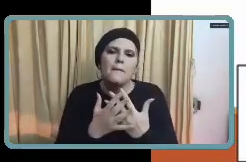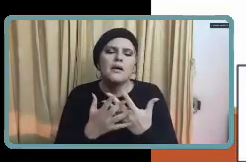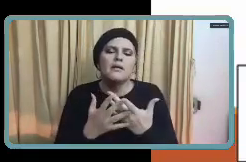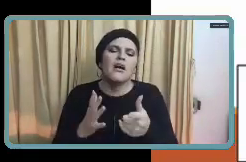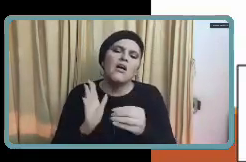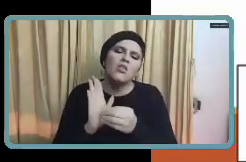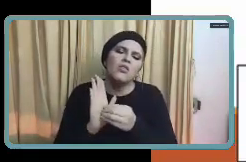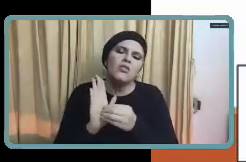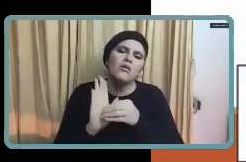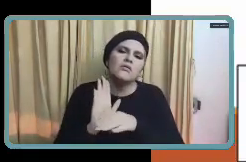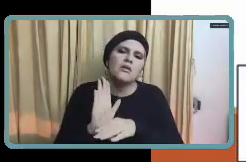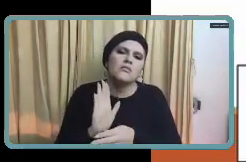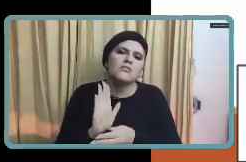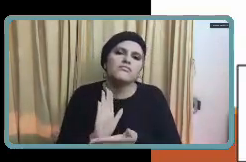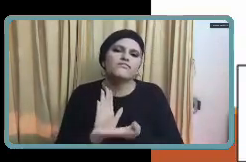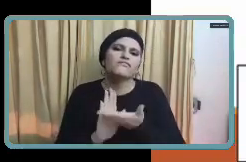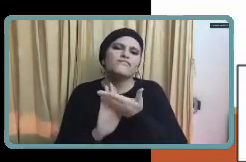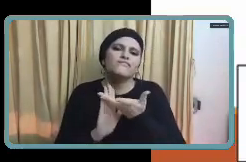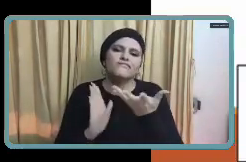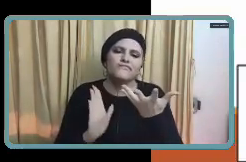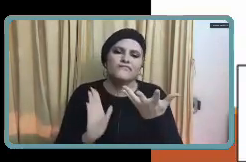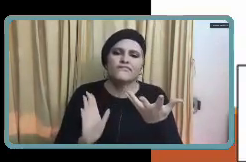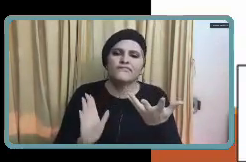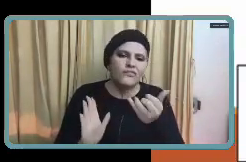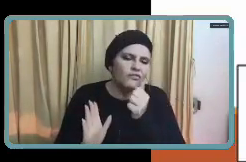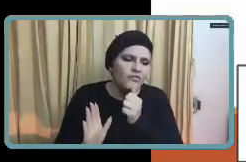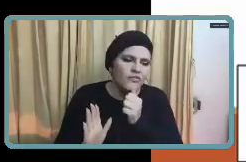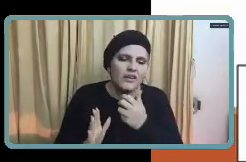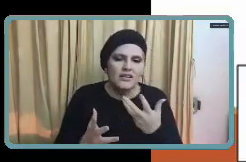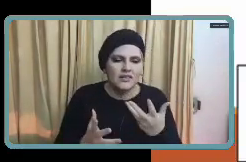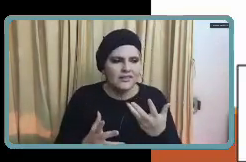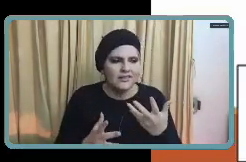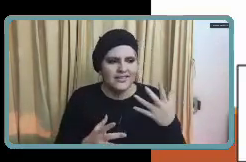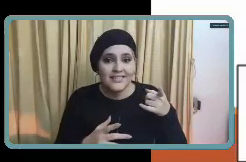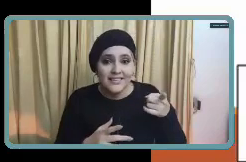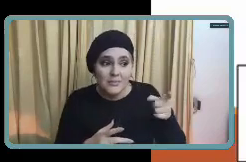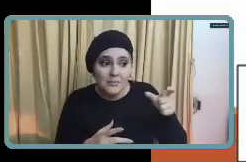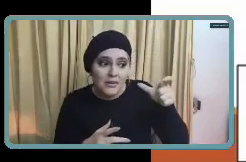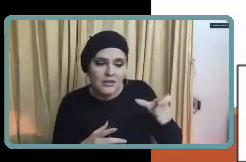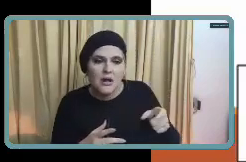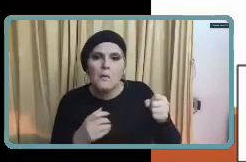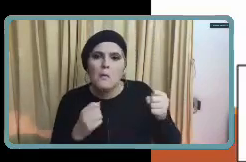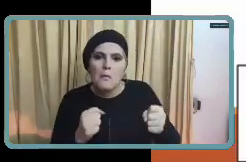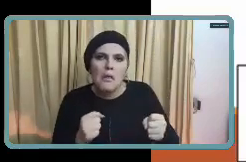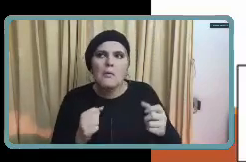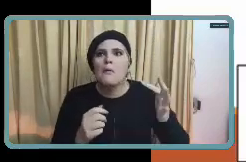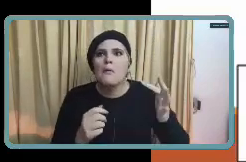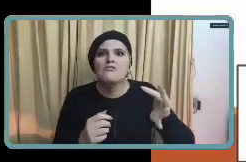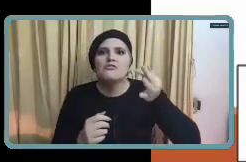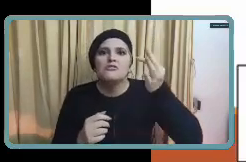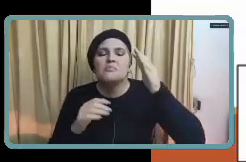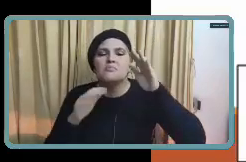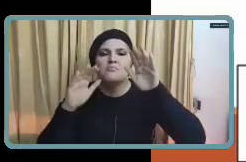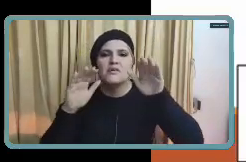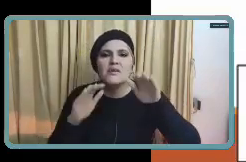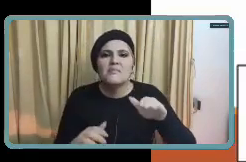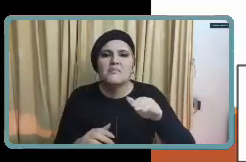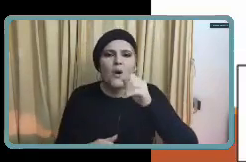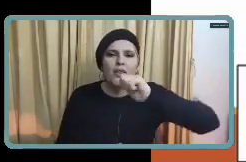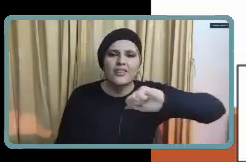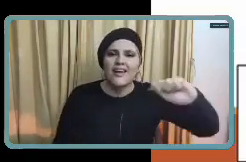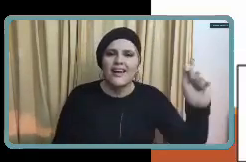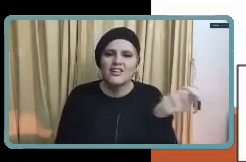en el CIMSE. Pero no se valora que podría ser un Chino Río o, no sé, un tremendo futbolista.